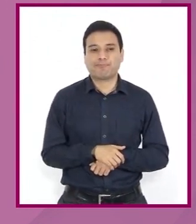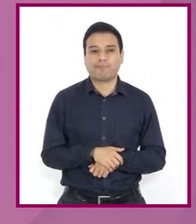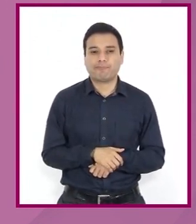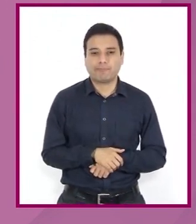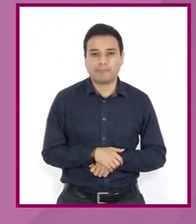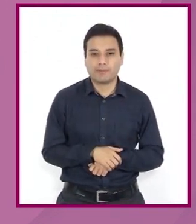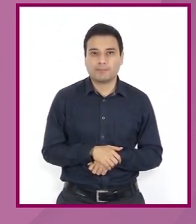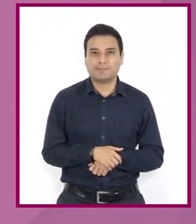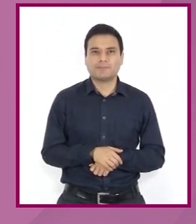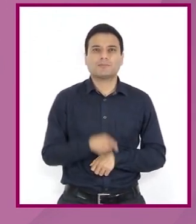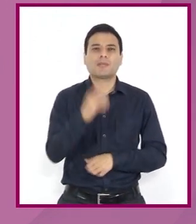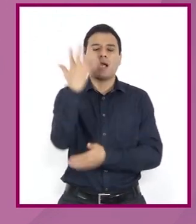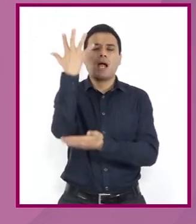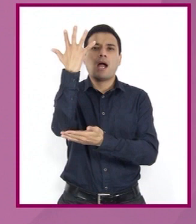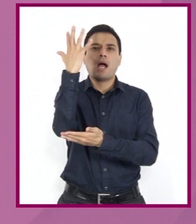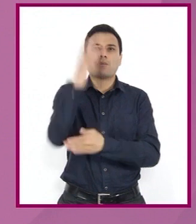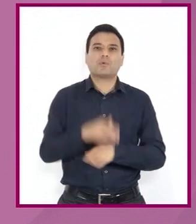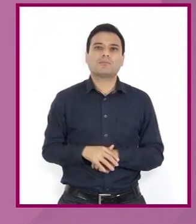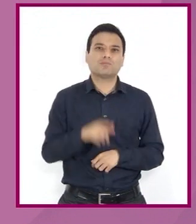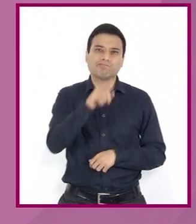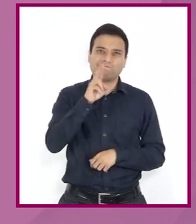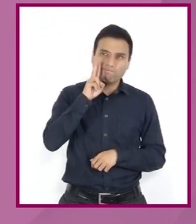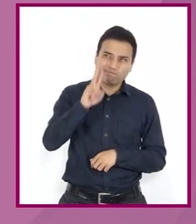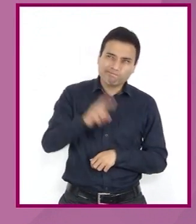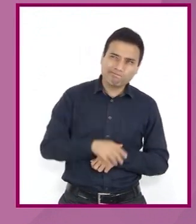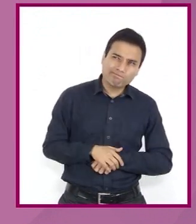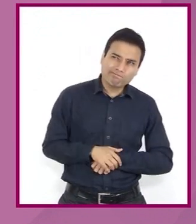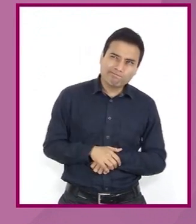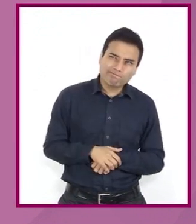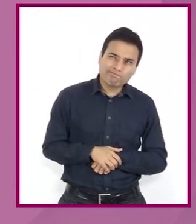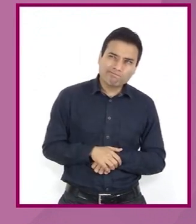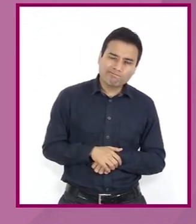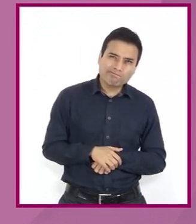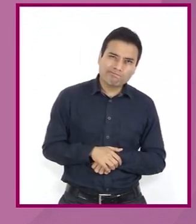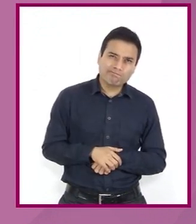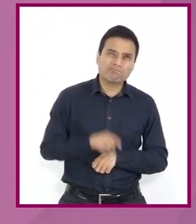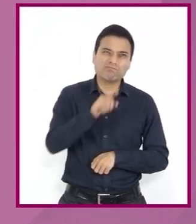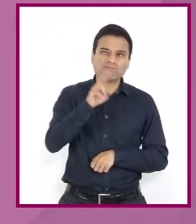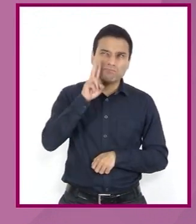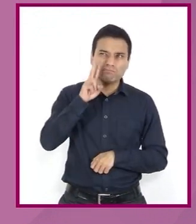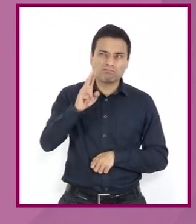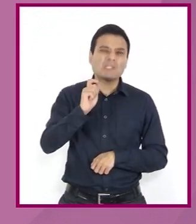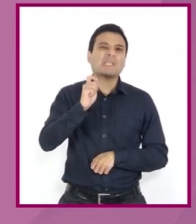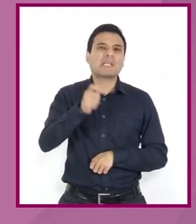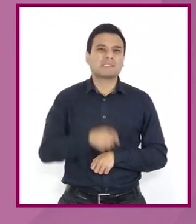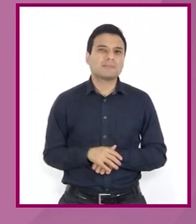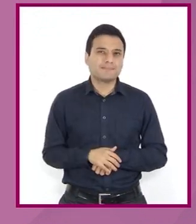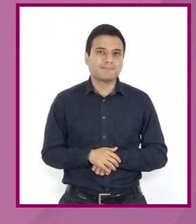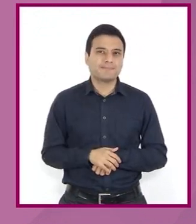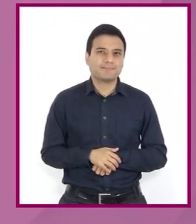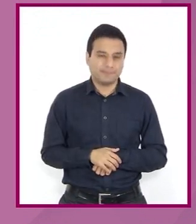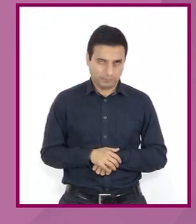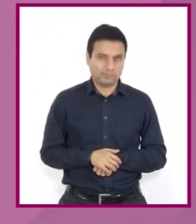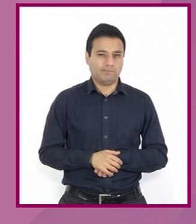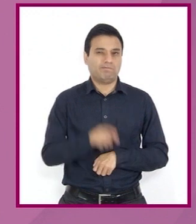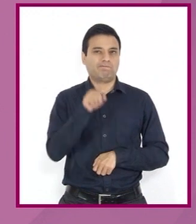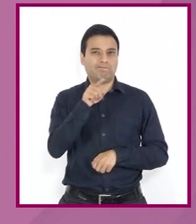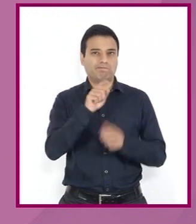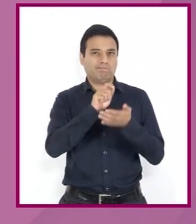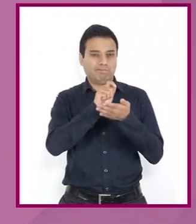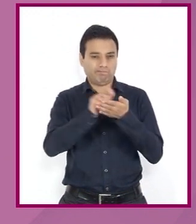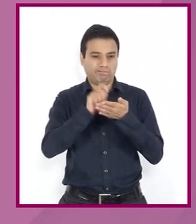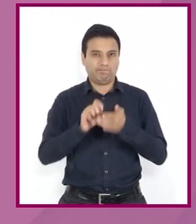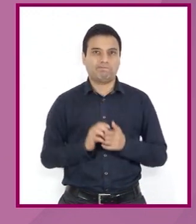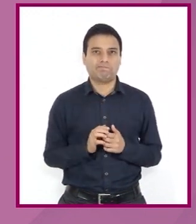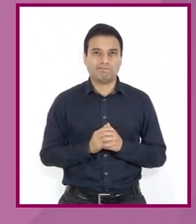fenómeno natural observan en el árbol? A partir de su respuesta, contesten las preguntas planteadas al